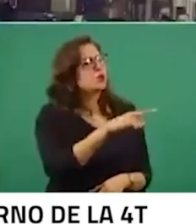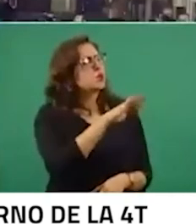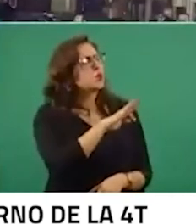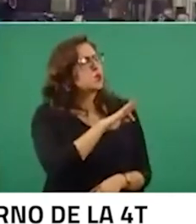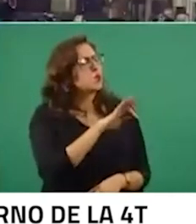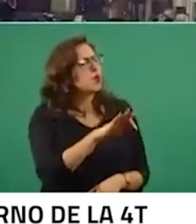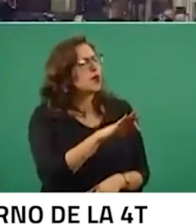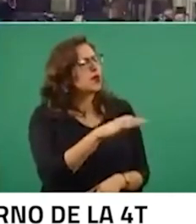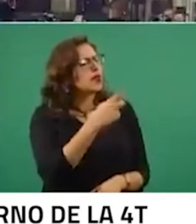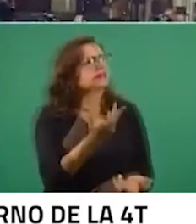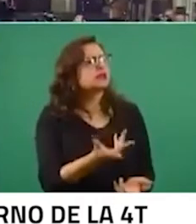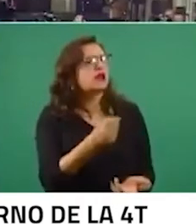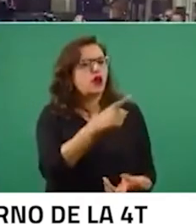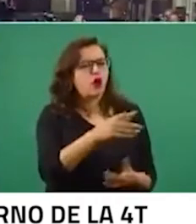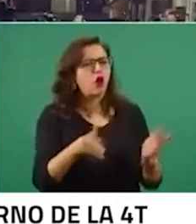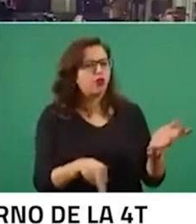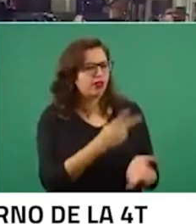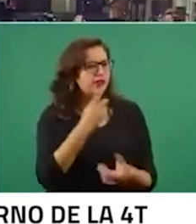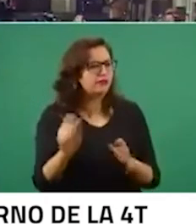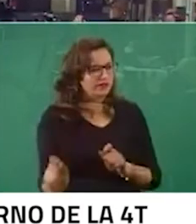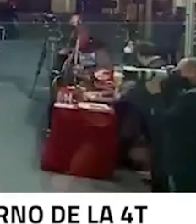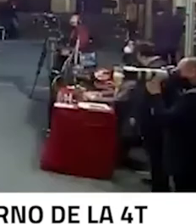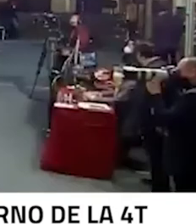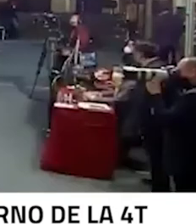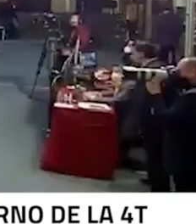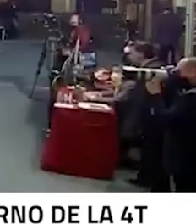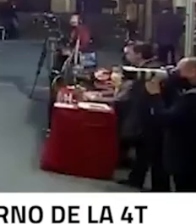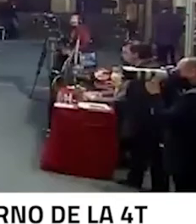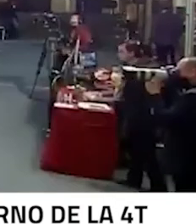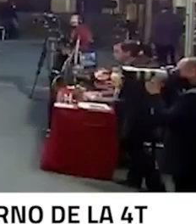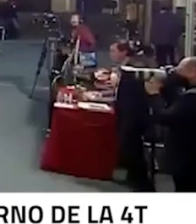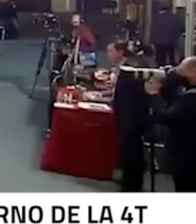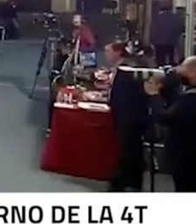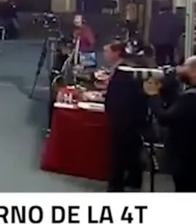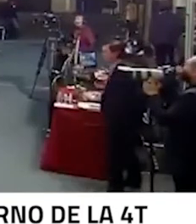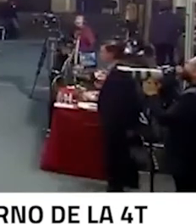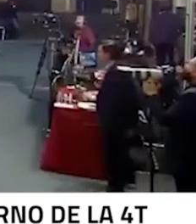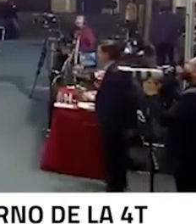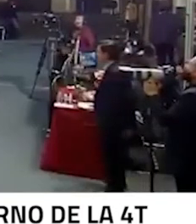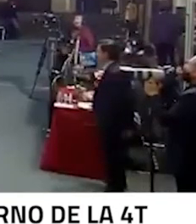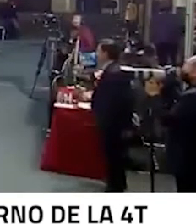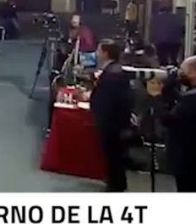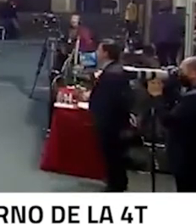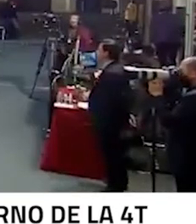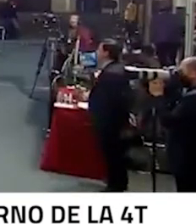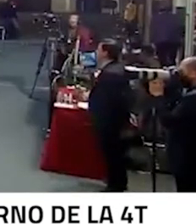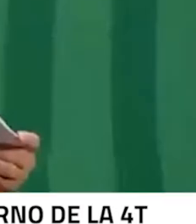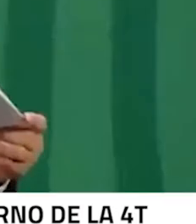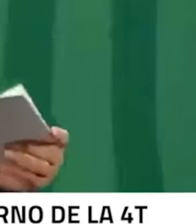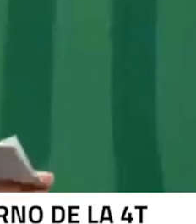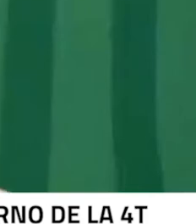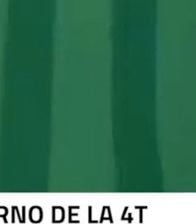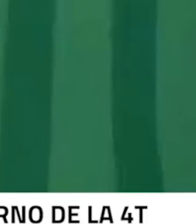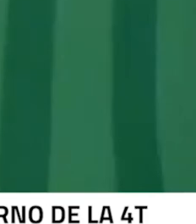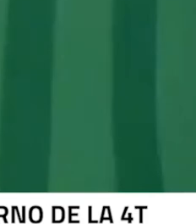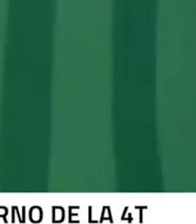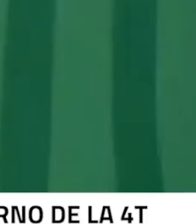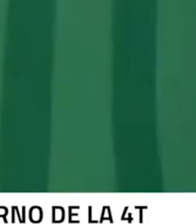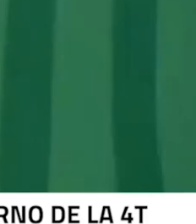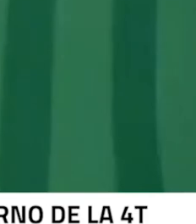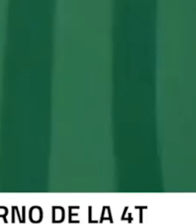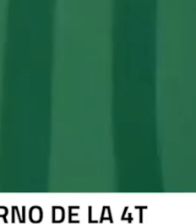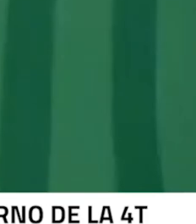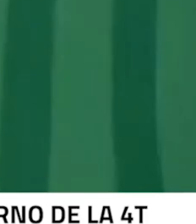cepillado ustedes están re bueno vamos a tener una reunión con todo el gabinete para ver esto